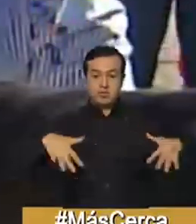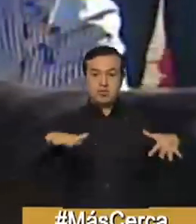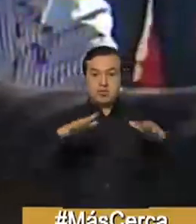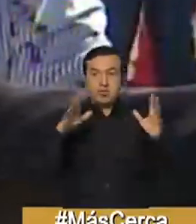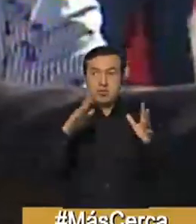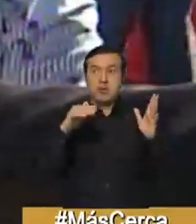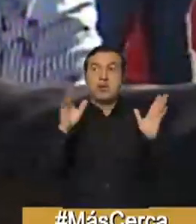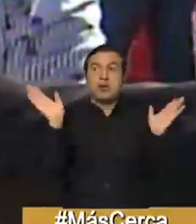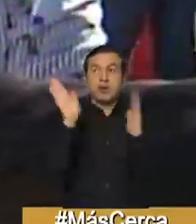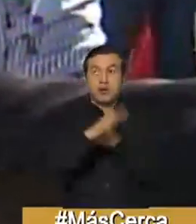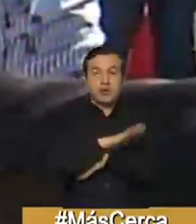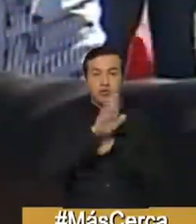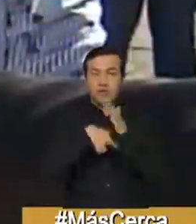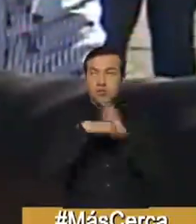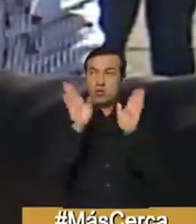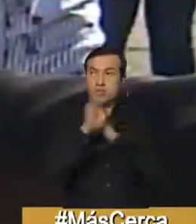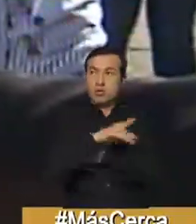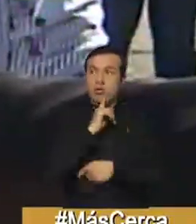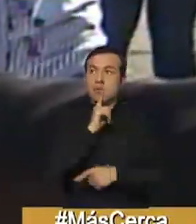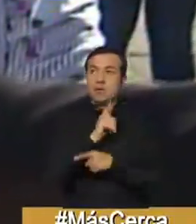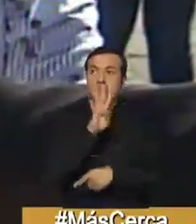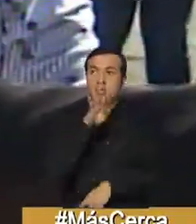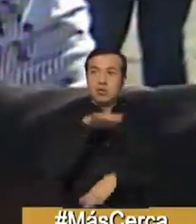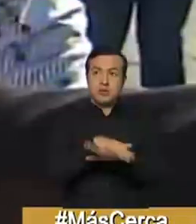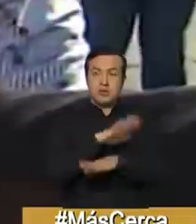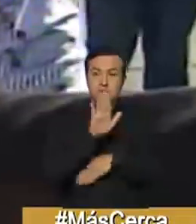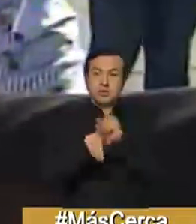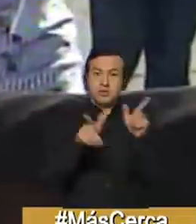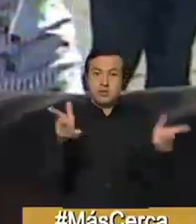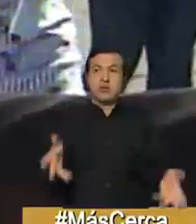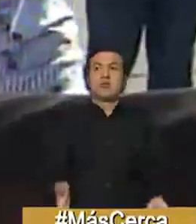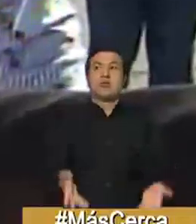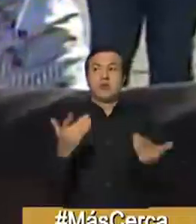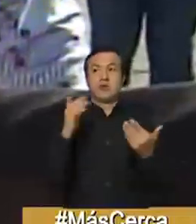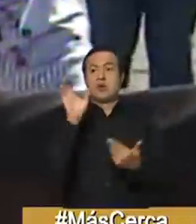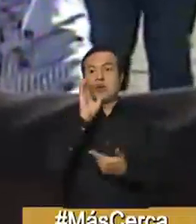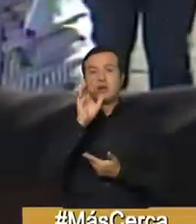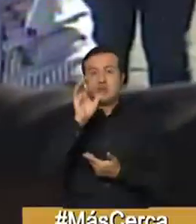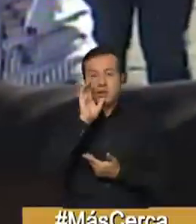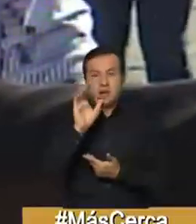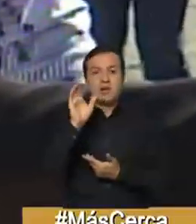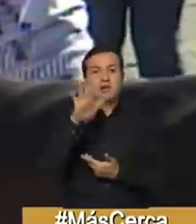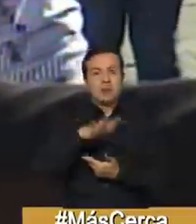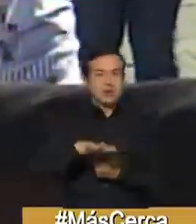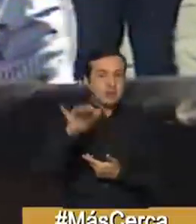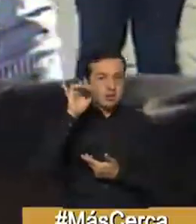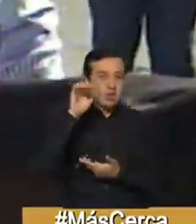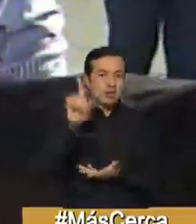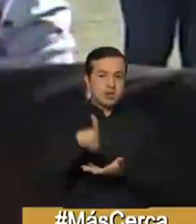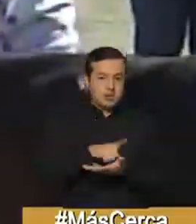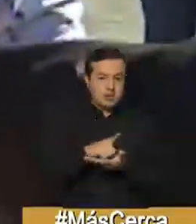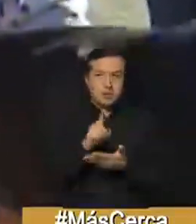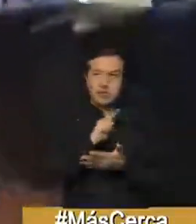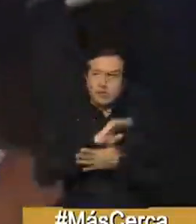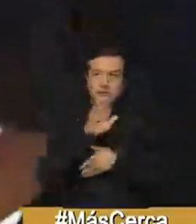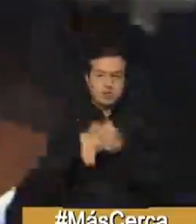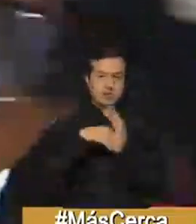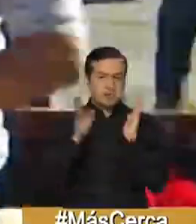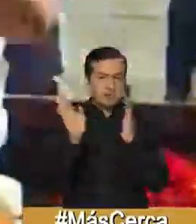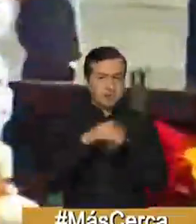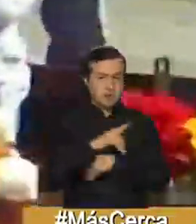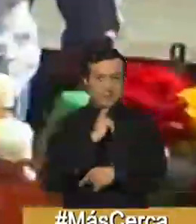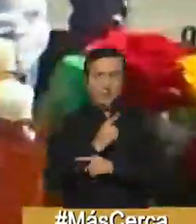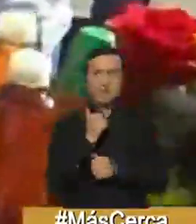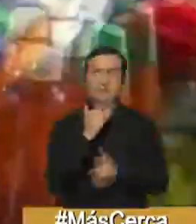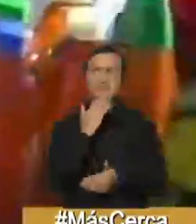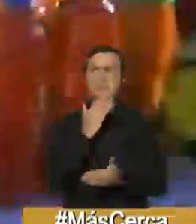Chiriboga, pero es gratis, todo es gratis desde las 4 de la tarde. Vengan artistas nacionales de Sangolquí, danzas, va a haber danzas, todo gratis. Perfecto,